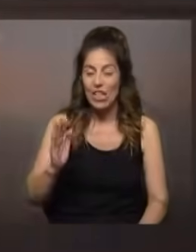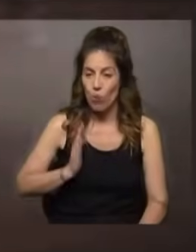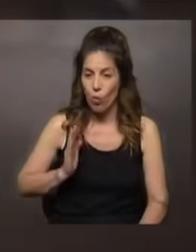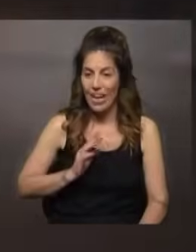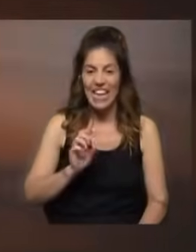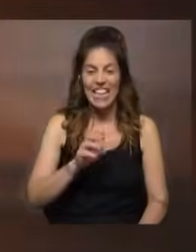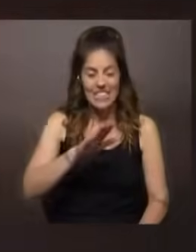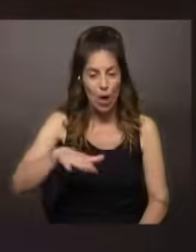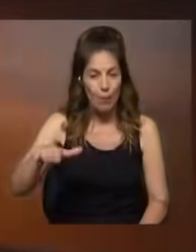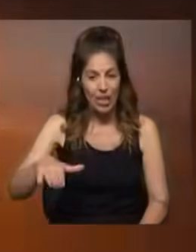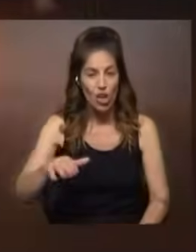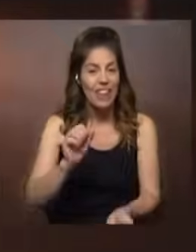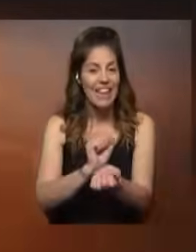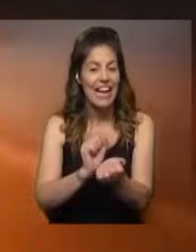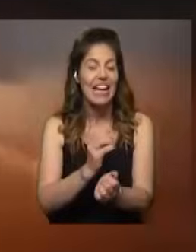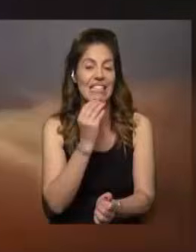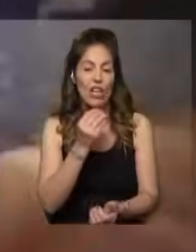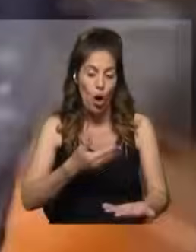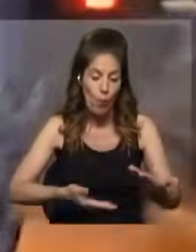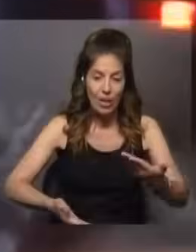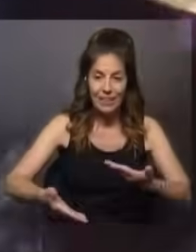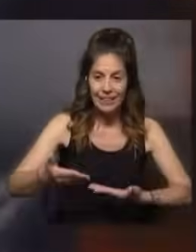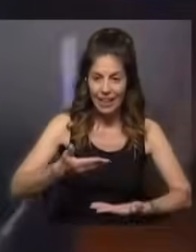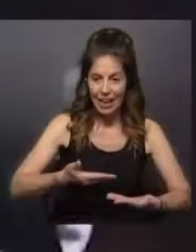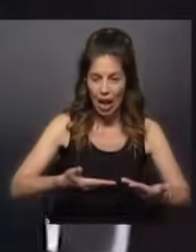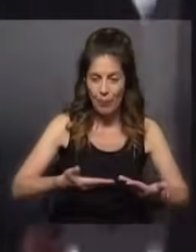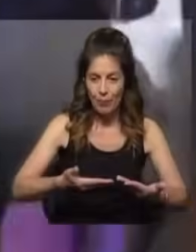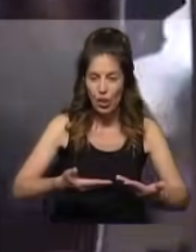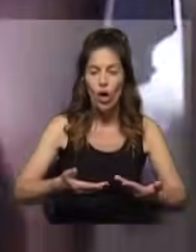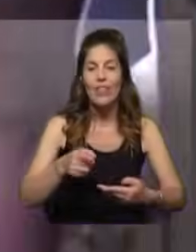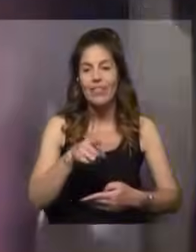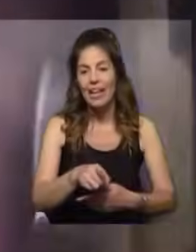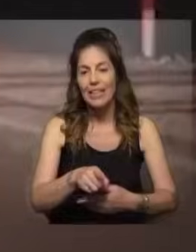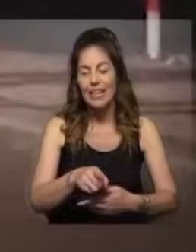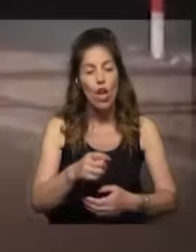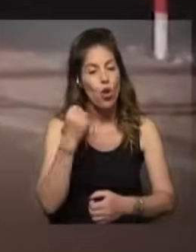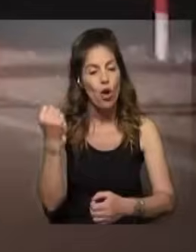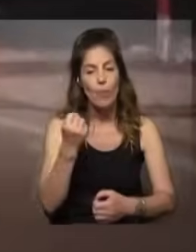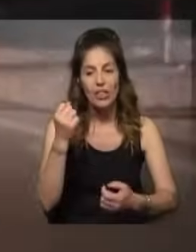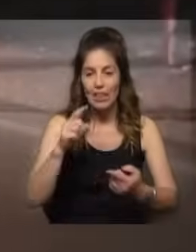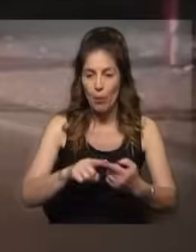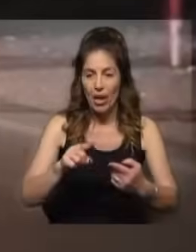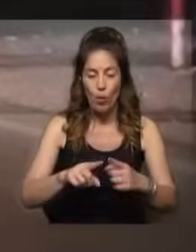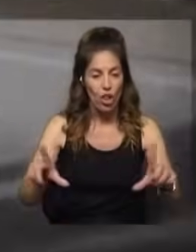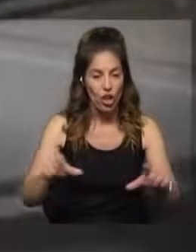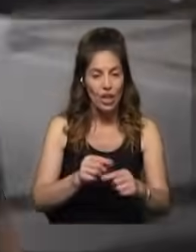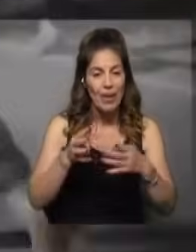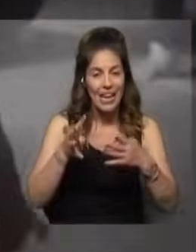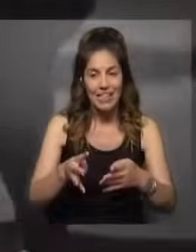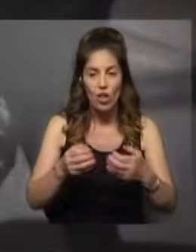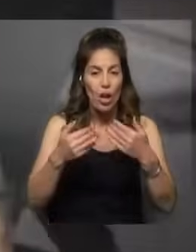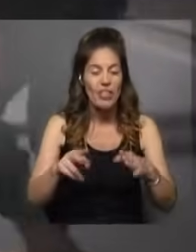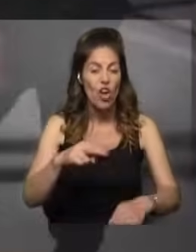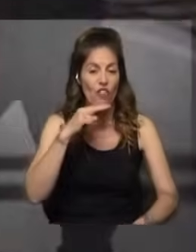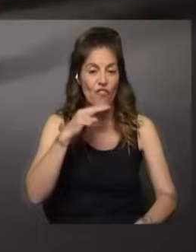palestinos de las cárceles de Israel como parte del intercambio de cautivos por presos elemento clave del acuerdo al cese al fuego temporal que comenzó